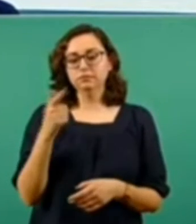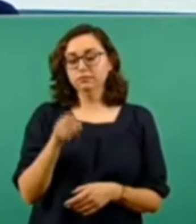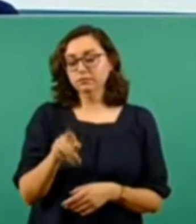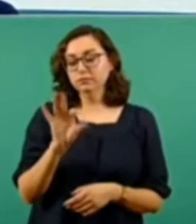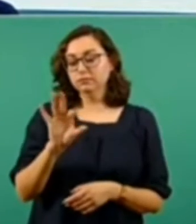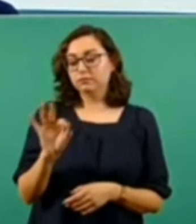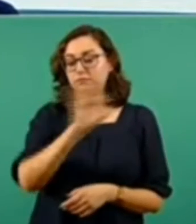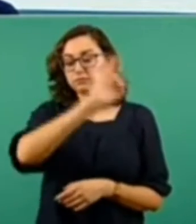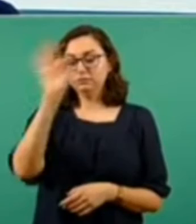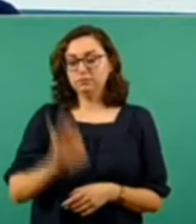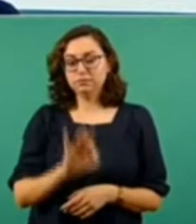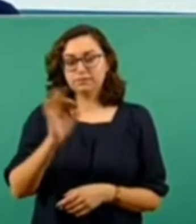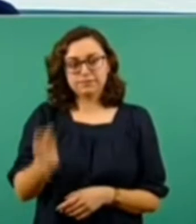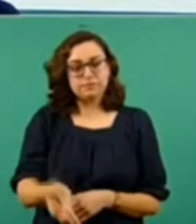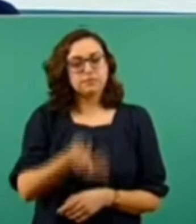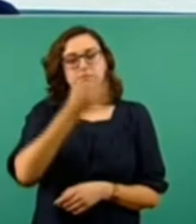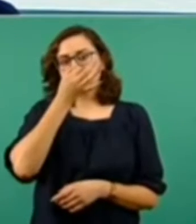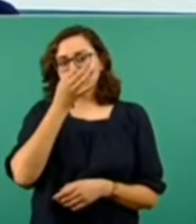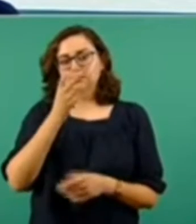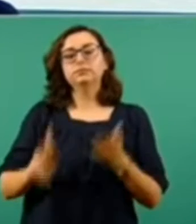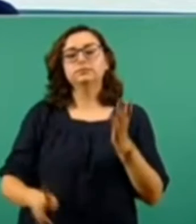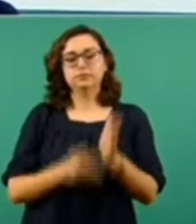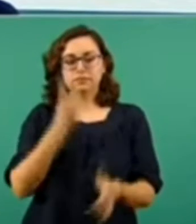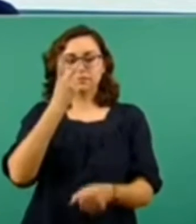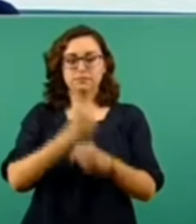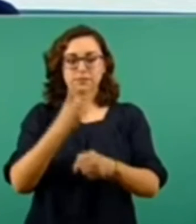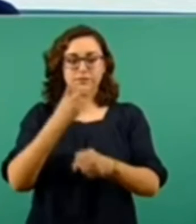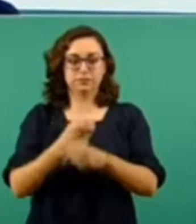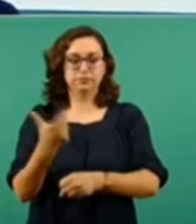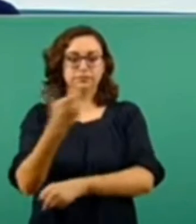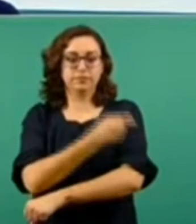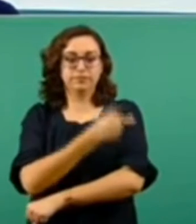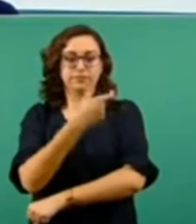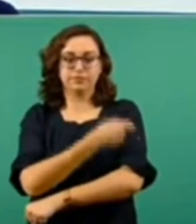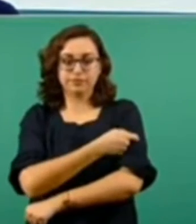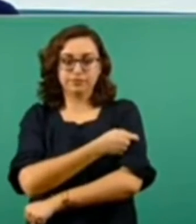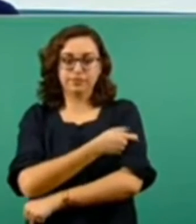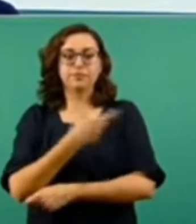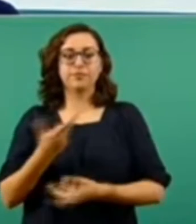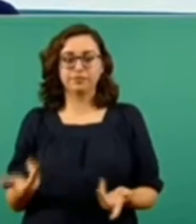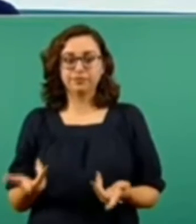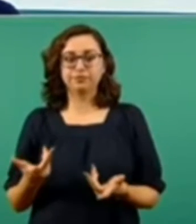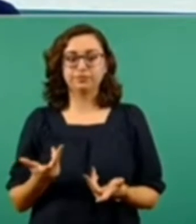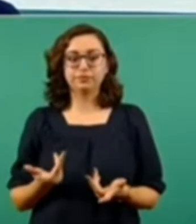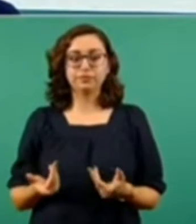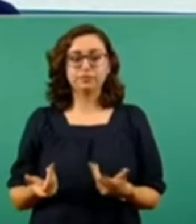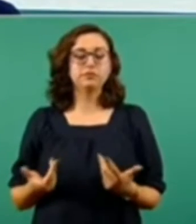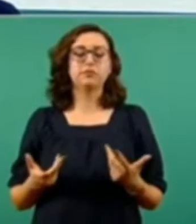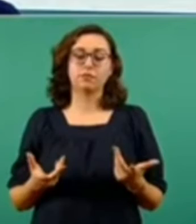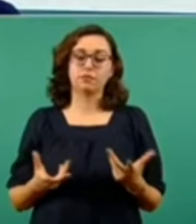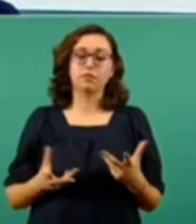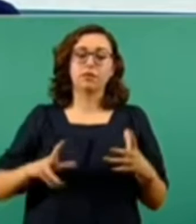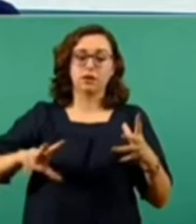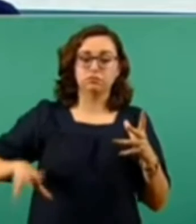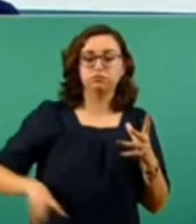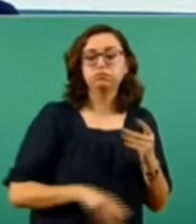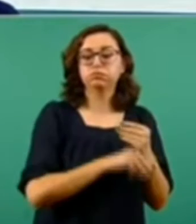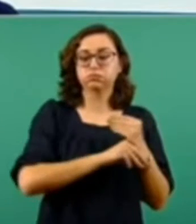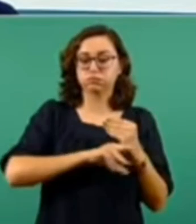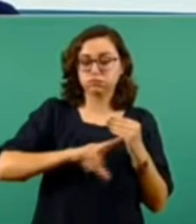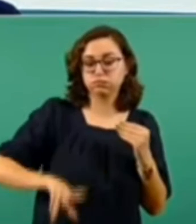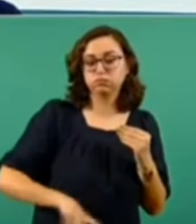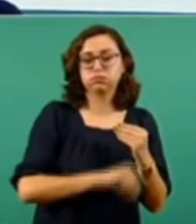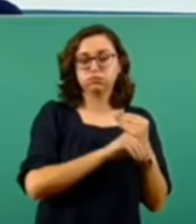pronto también empieza a recibir la segunda dosis, aunque dado que seguirán avanzando las primeras dosis, pues